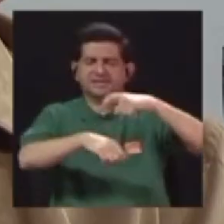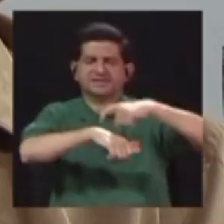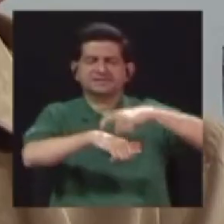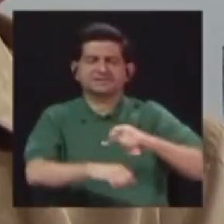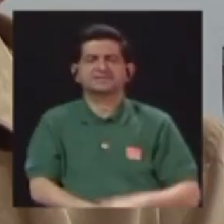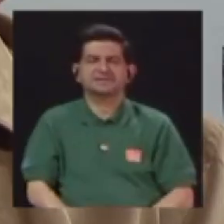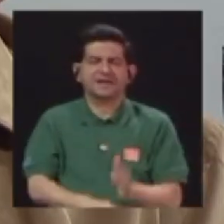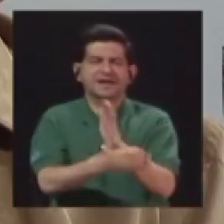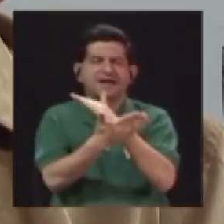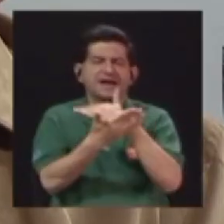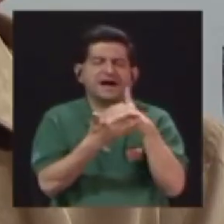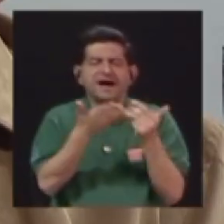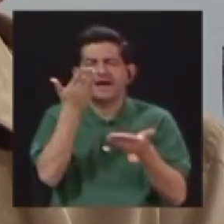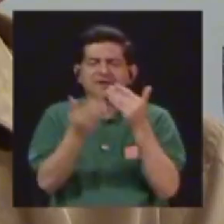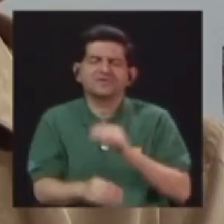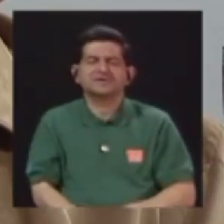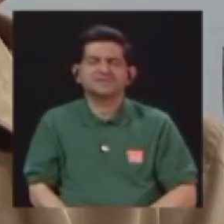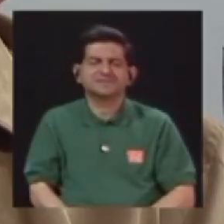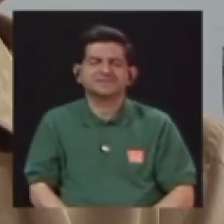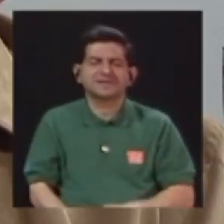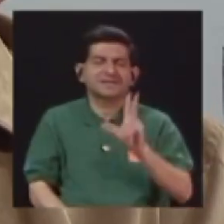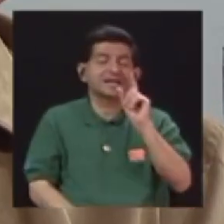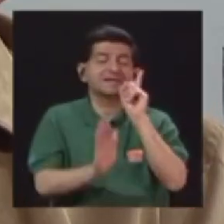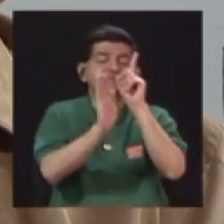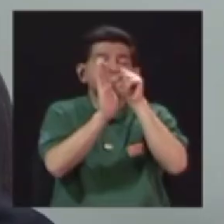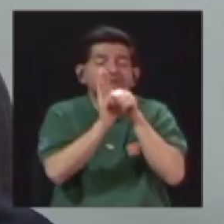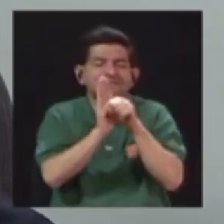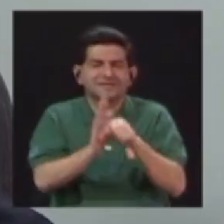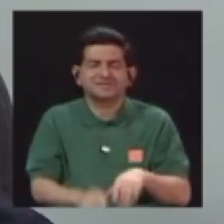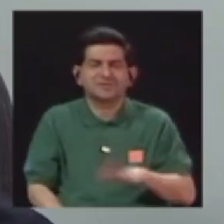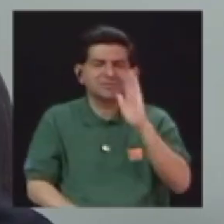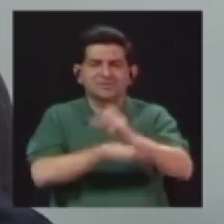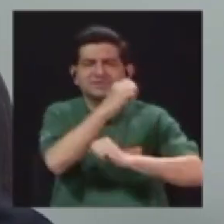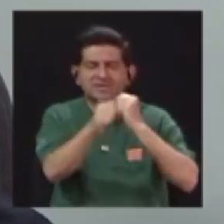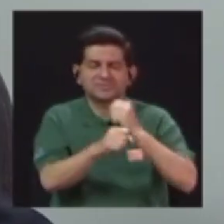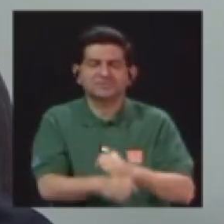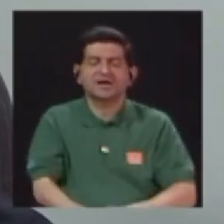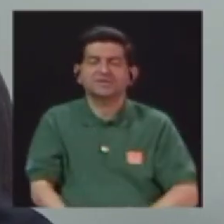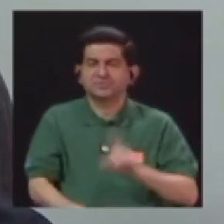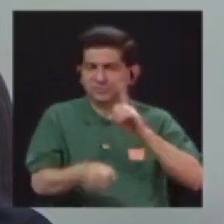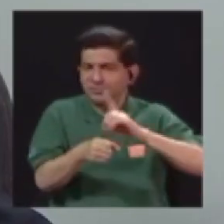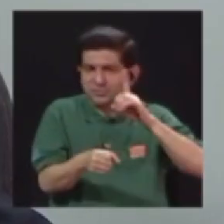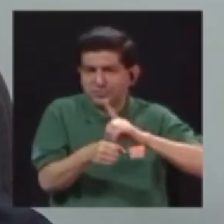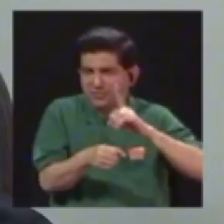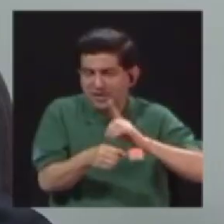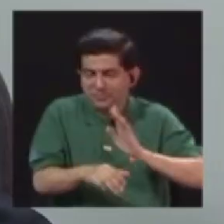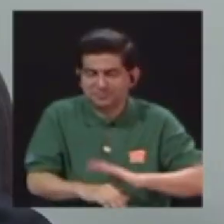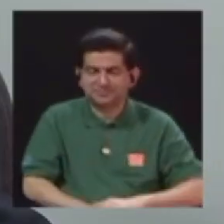¿Alguna cosita de medio minuto sobre sus años en Cuesta de Moras?